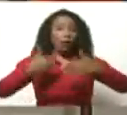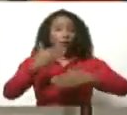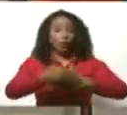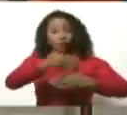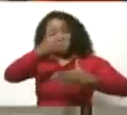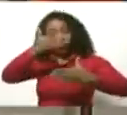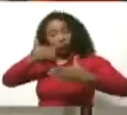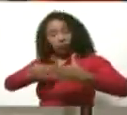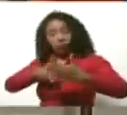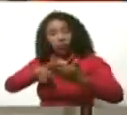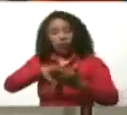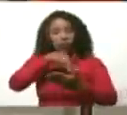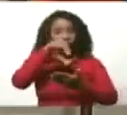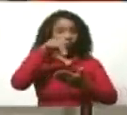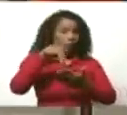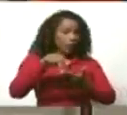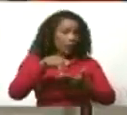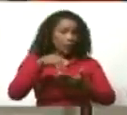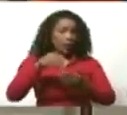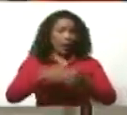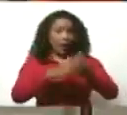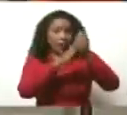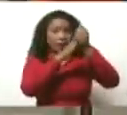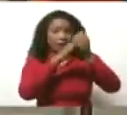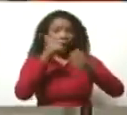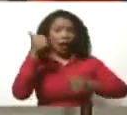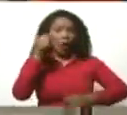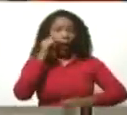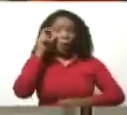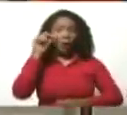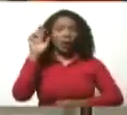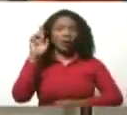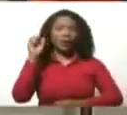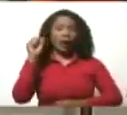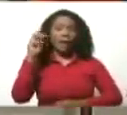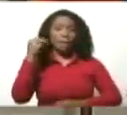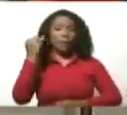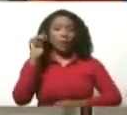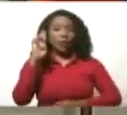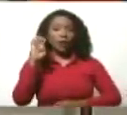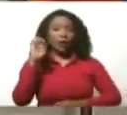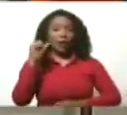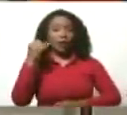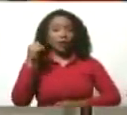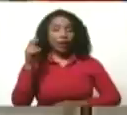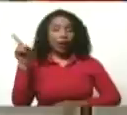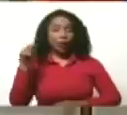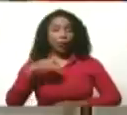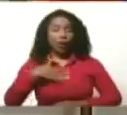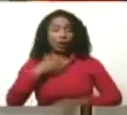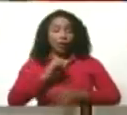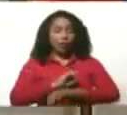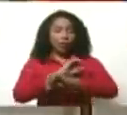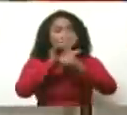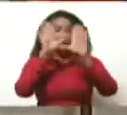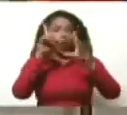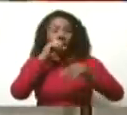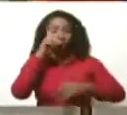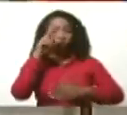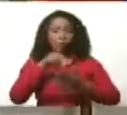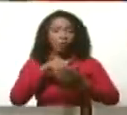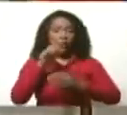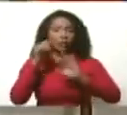transnacional, sin duda, que lidera Ramírez, puede haberse blanqueado desde el año 2006